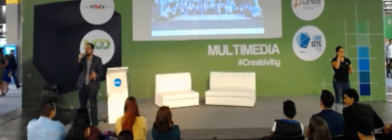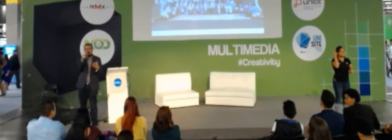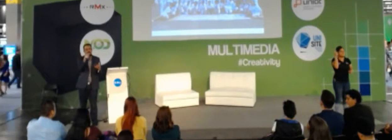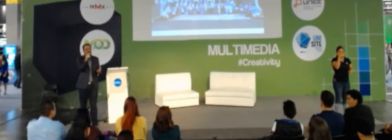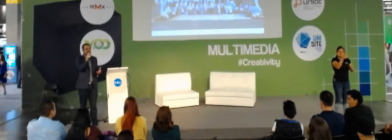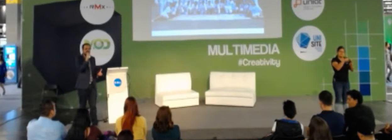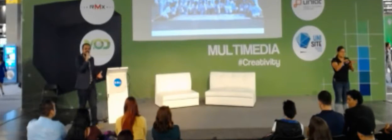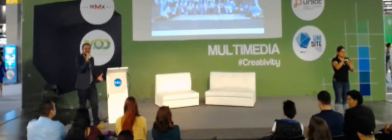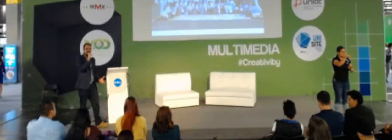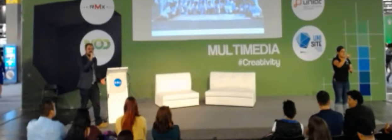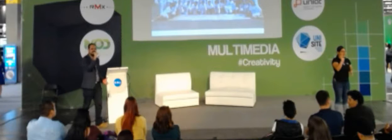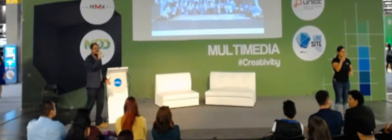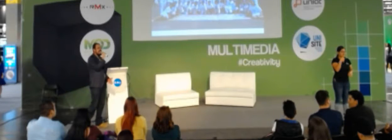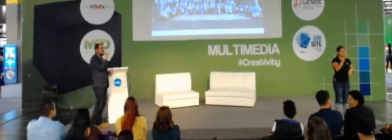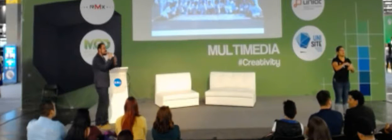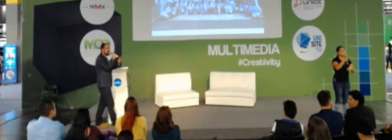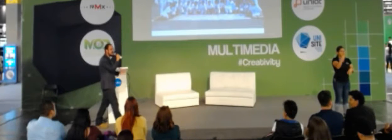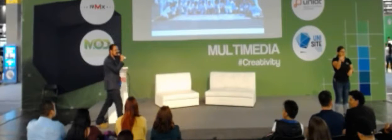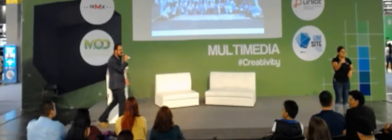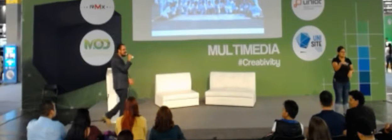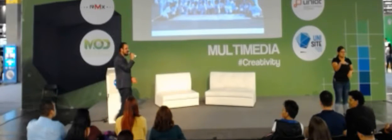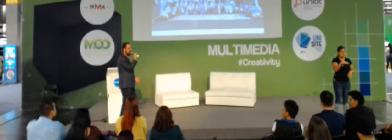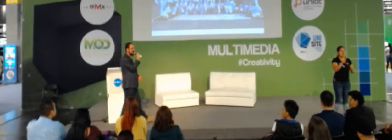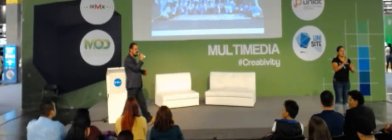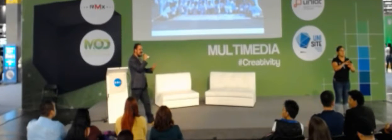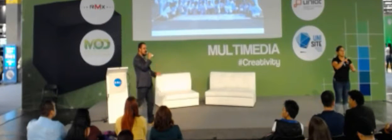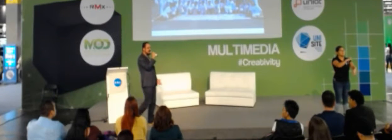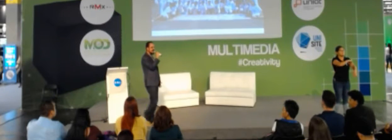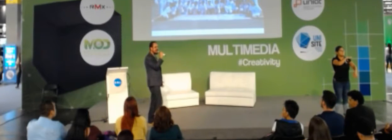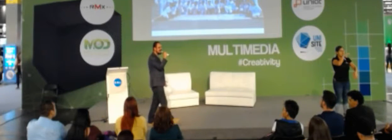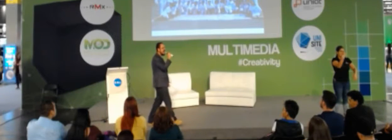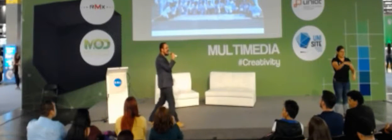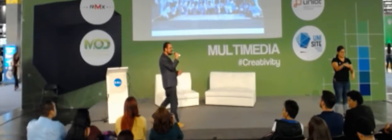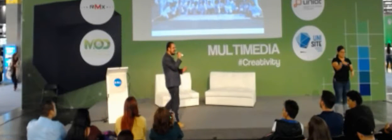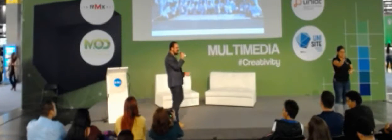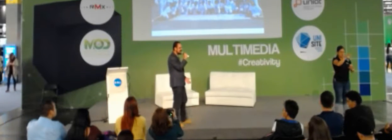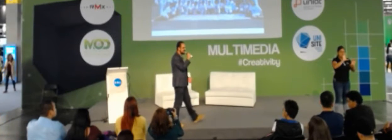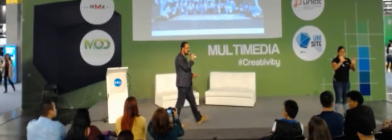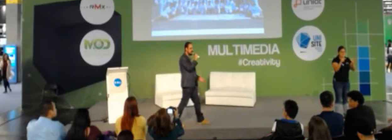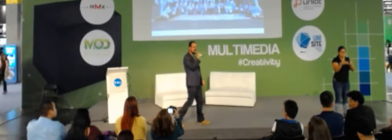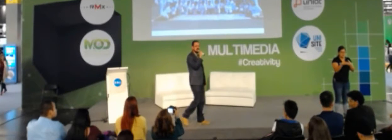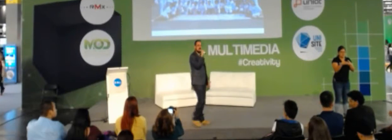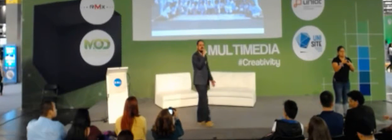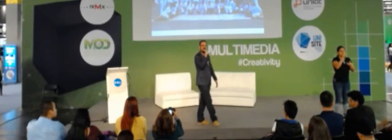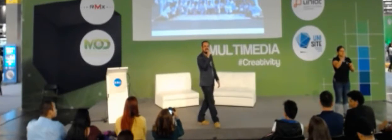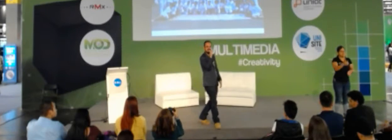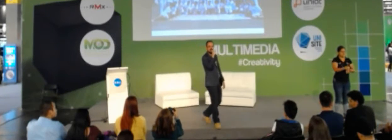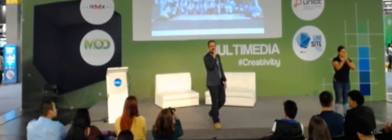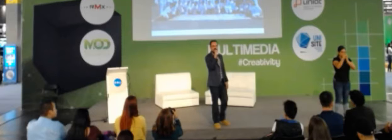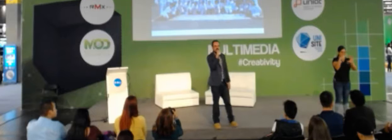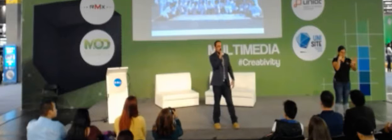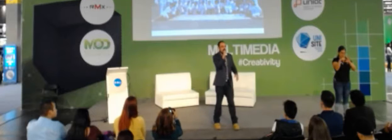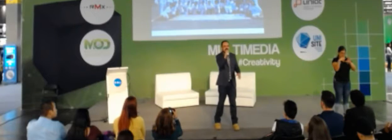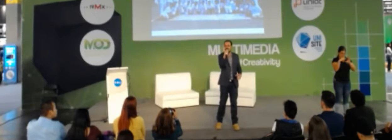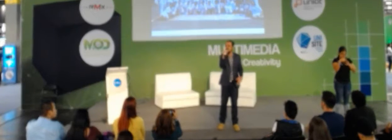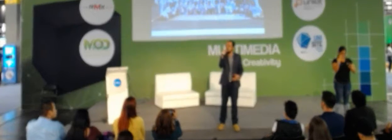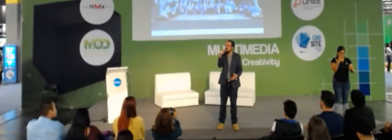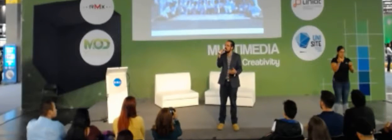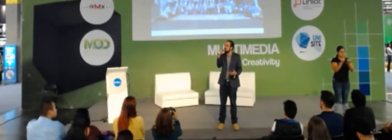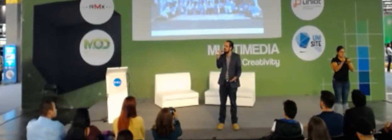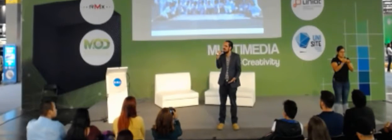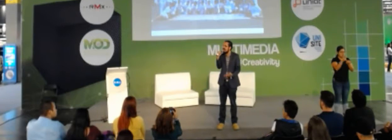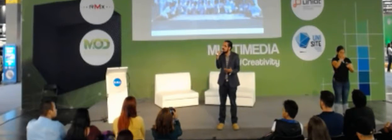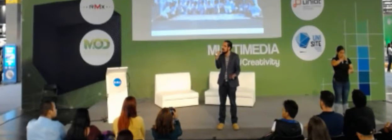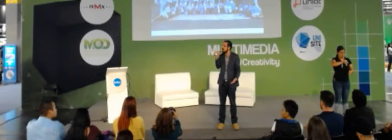Y por eso esta charla se llama así, el empoderamiento de una comunidad a través de los medios de comunicación. Hoy en día no